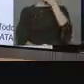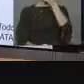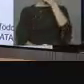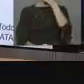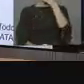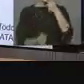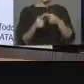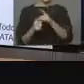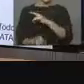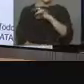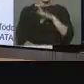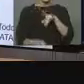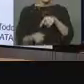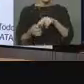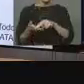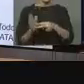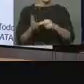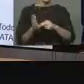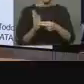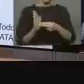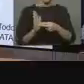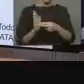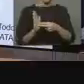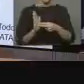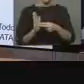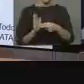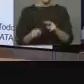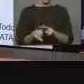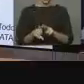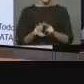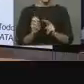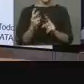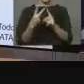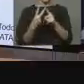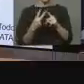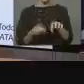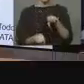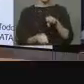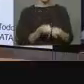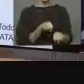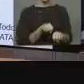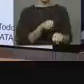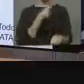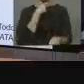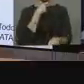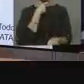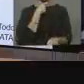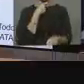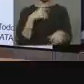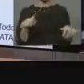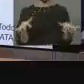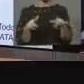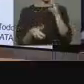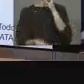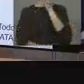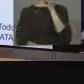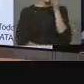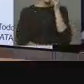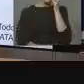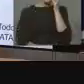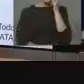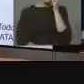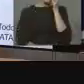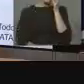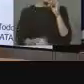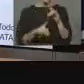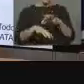chilena frente a este tipo de problemas ha consagrado una segunda discriminación, garantizando el uso y silencio de